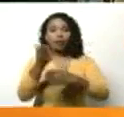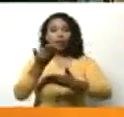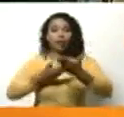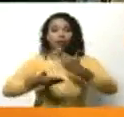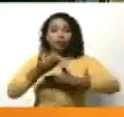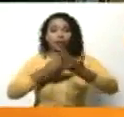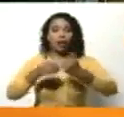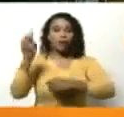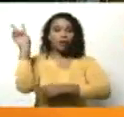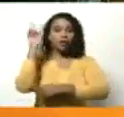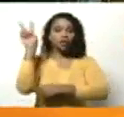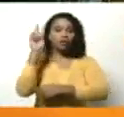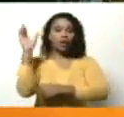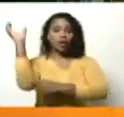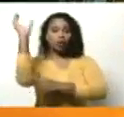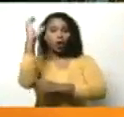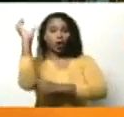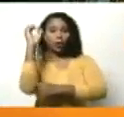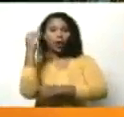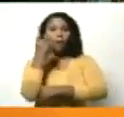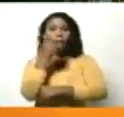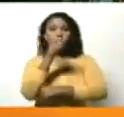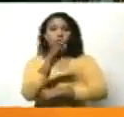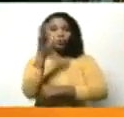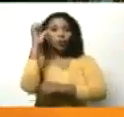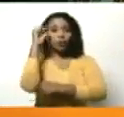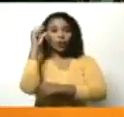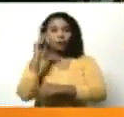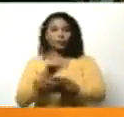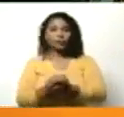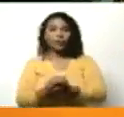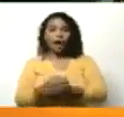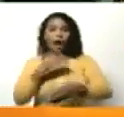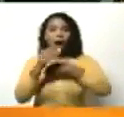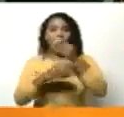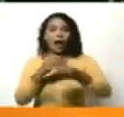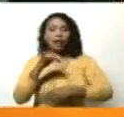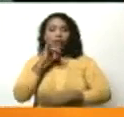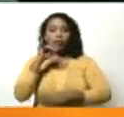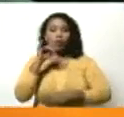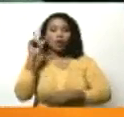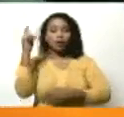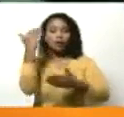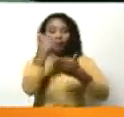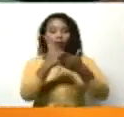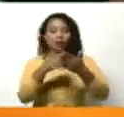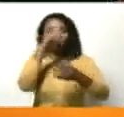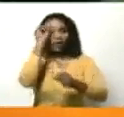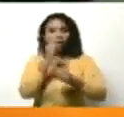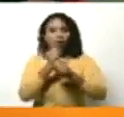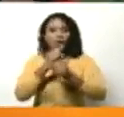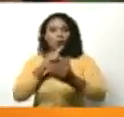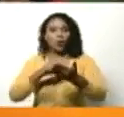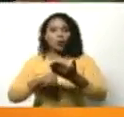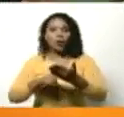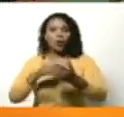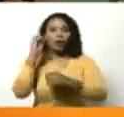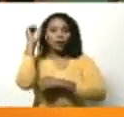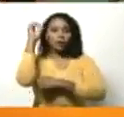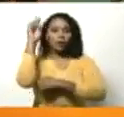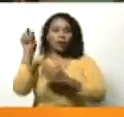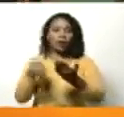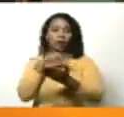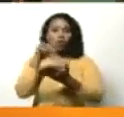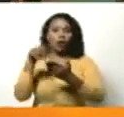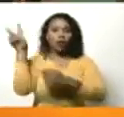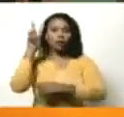entre Venezuela y Colombia, y que en los próximos días daría detalles de esa agenda de trabajo que va a cumplir la Asamblea Nacional